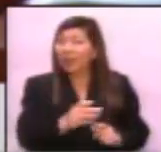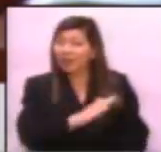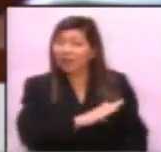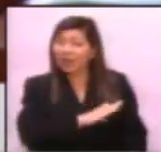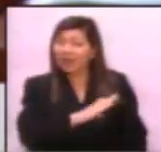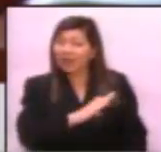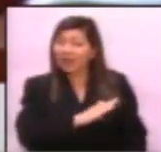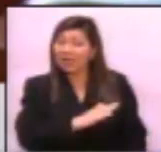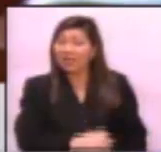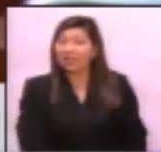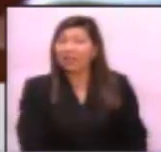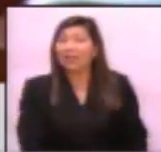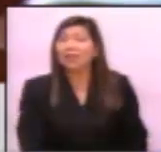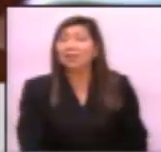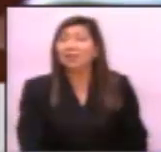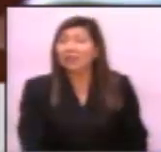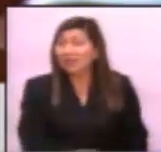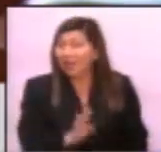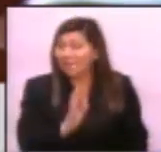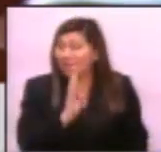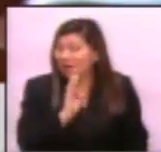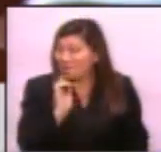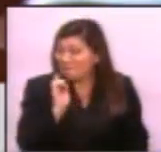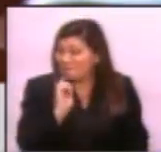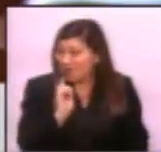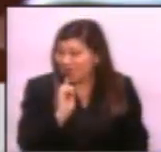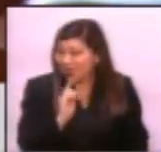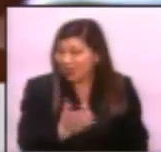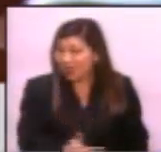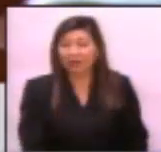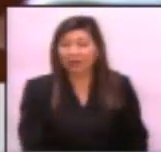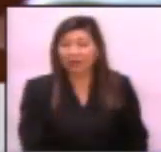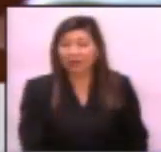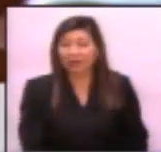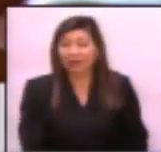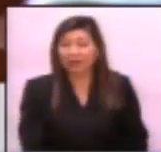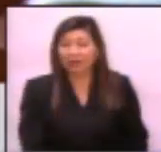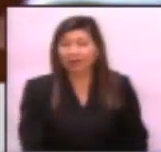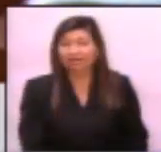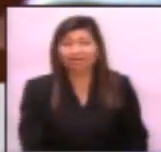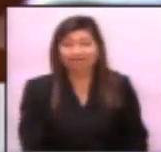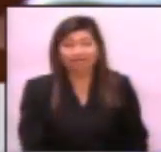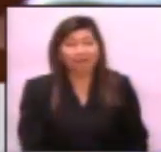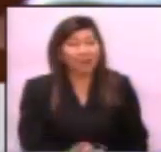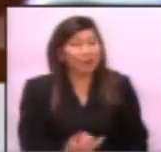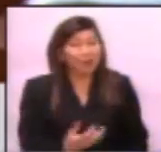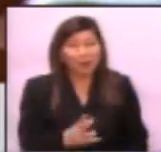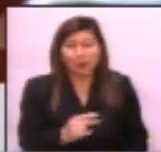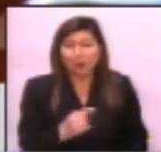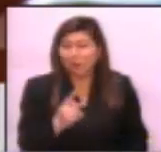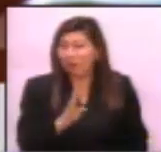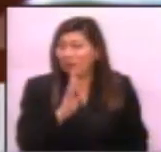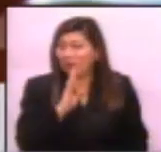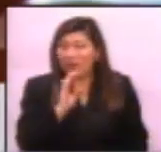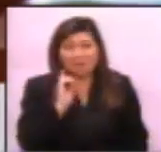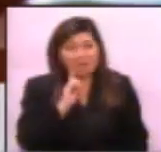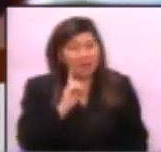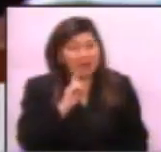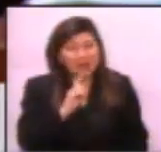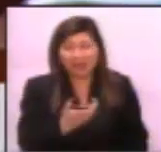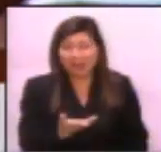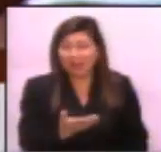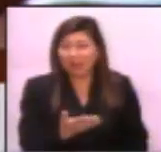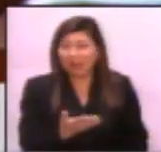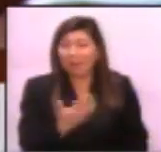fiscal. Eso es mentir. Eso es... Señor, eso no solamente es mentir,